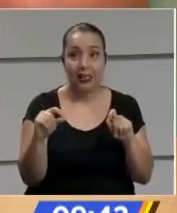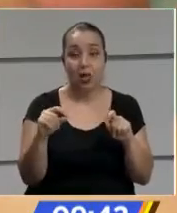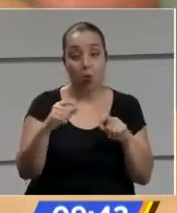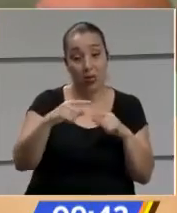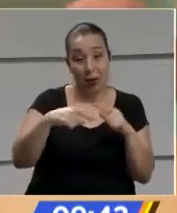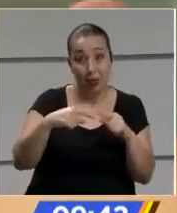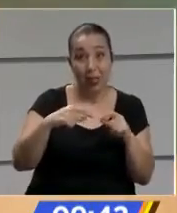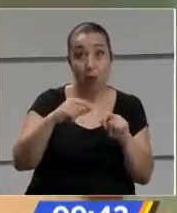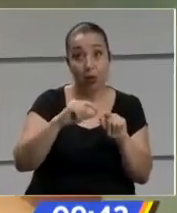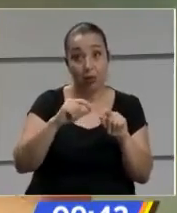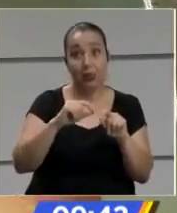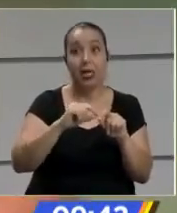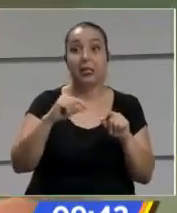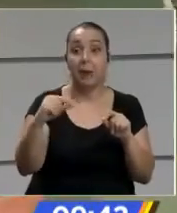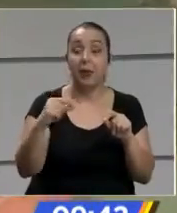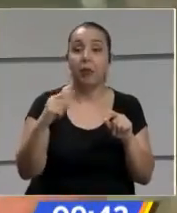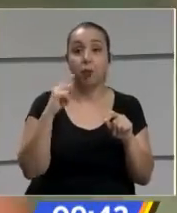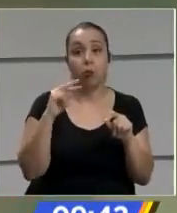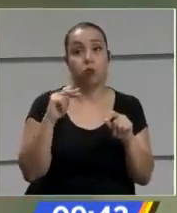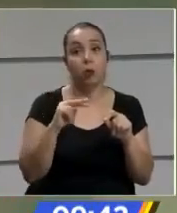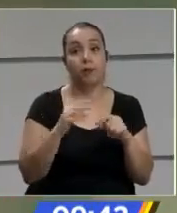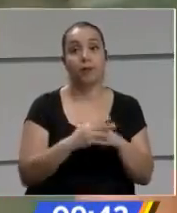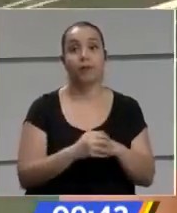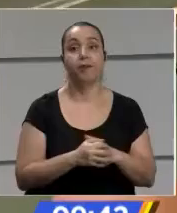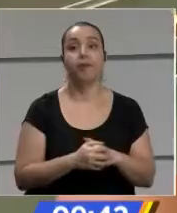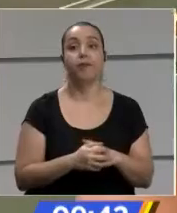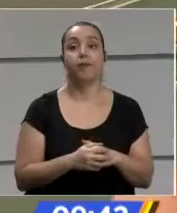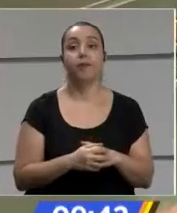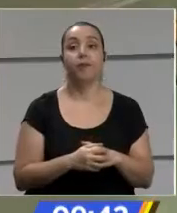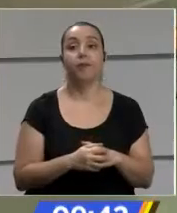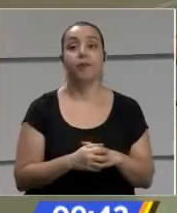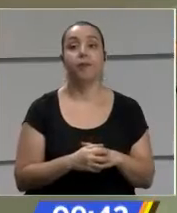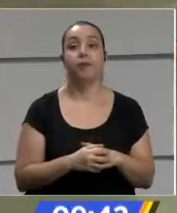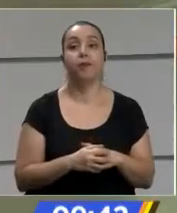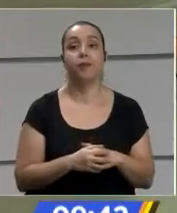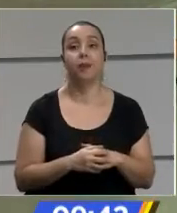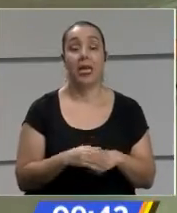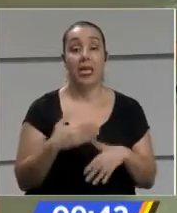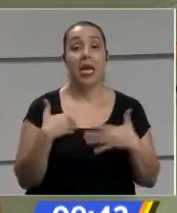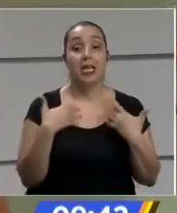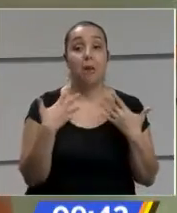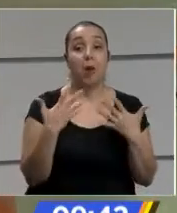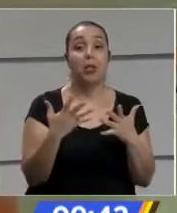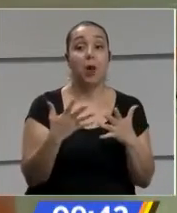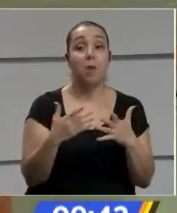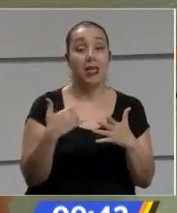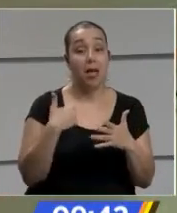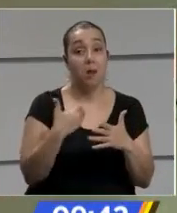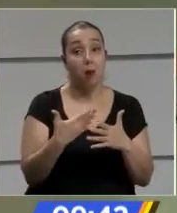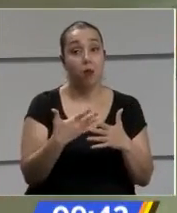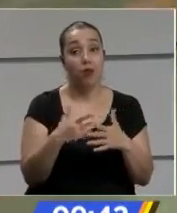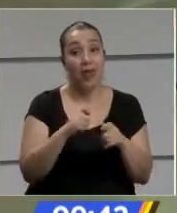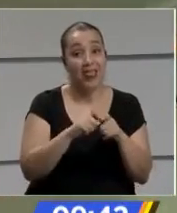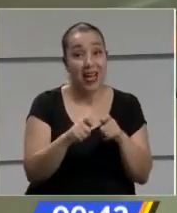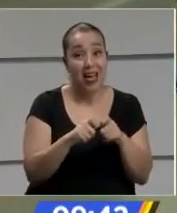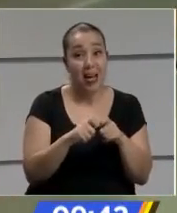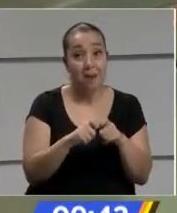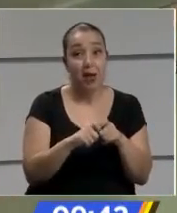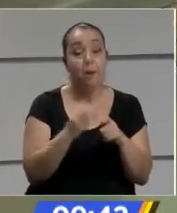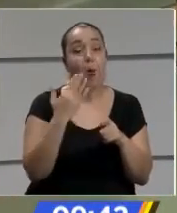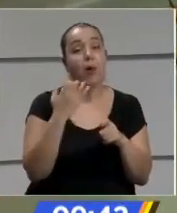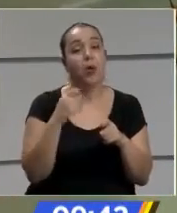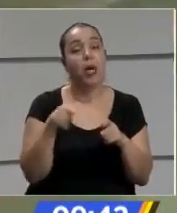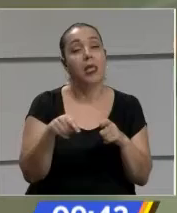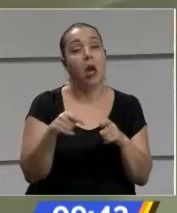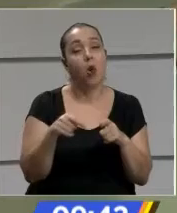damos vuelta, vuelta, vuelta, vuelta, vuelta, vuelta y llegamos. ¿Qué encontramos? La línea, pero vamos a dejar de marcar ahí justo.